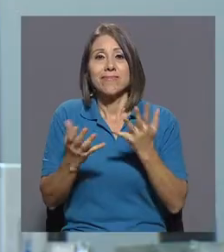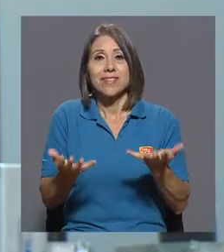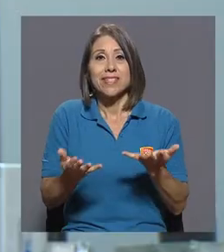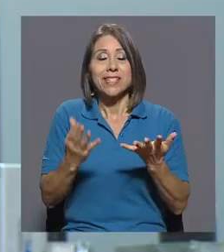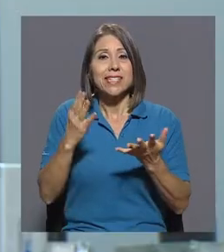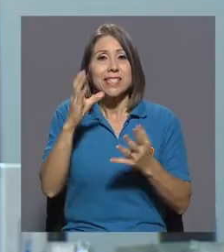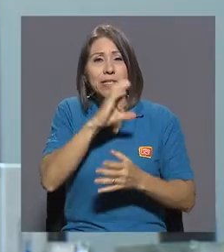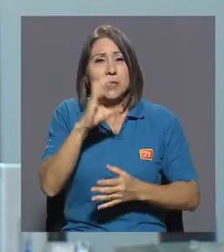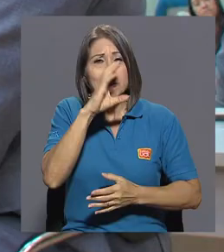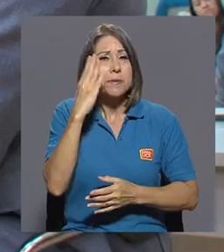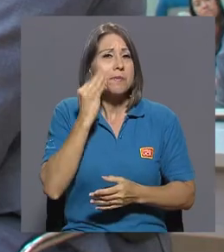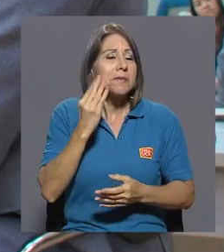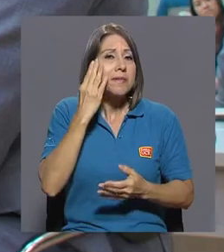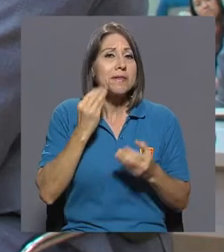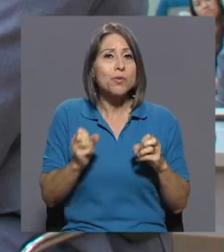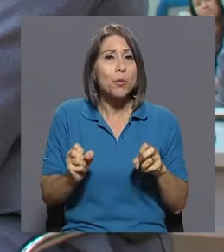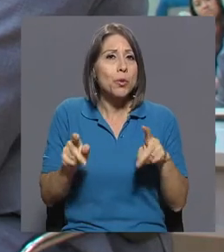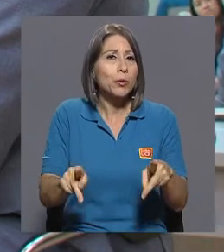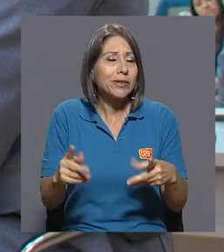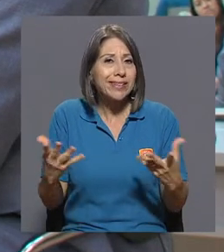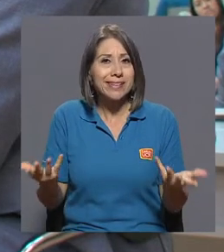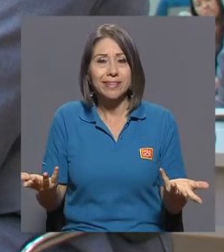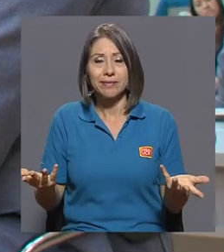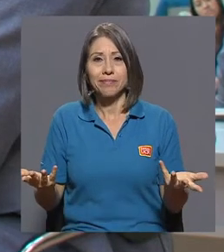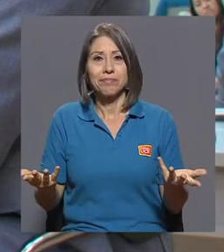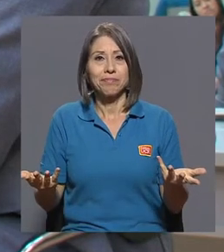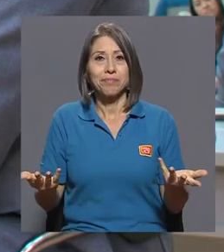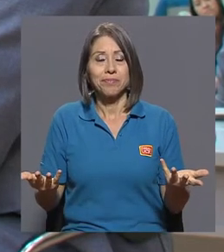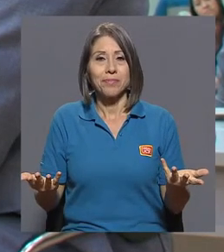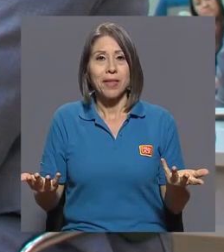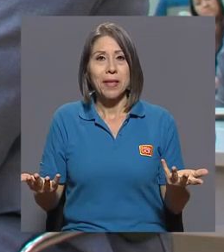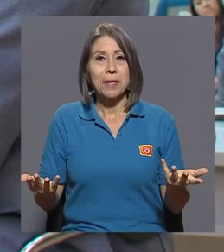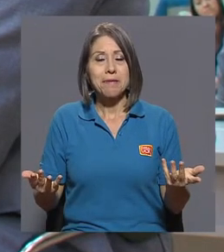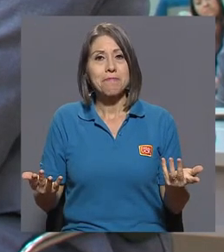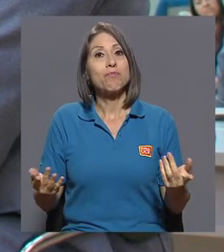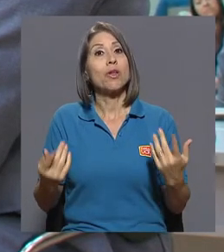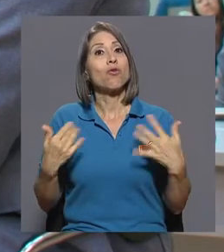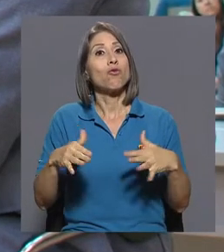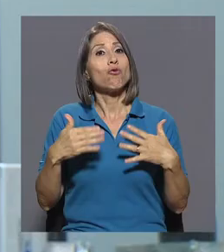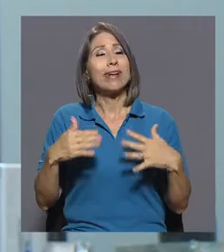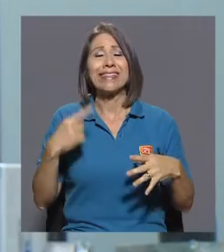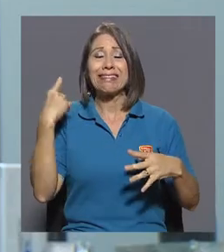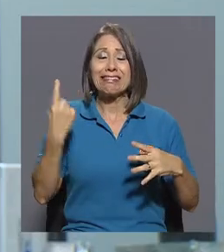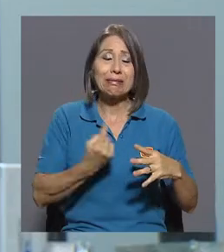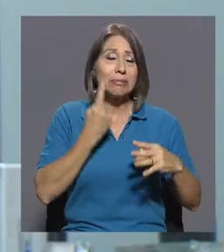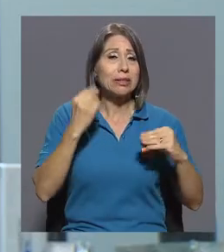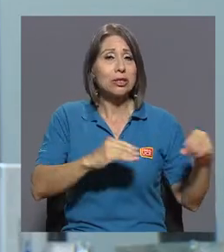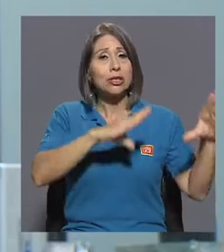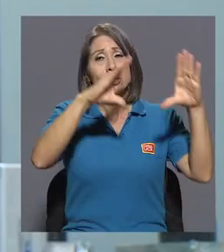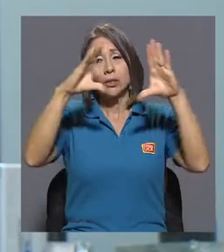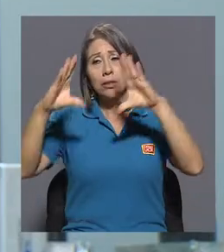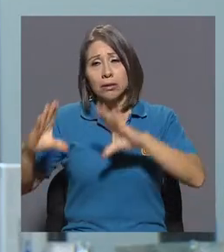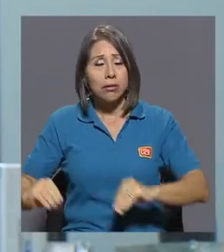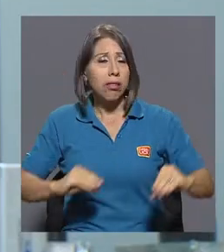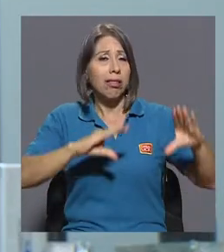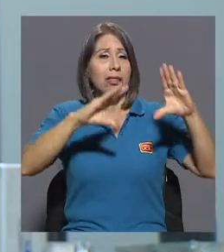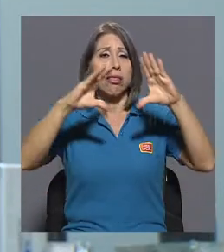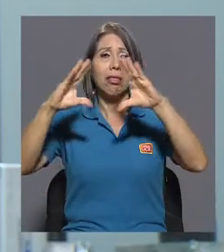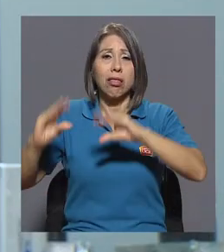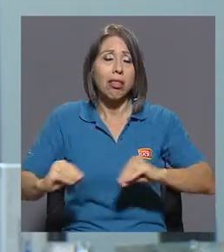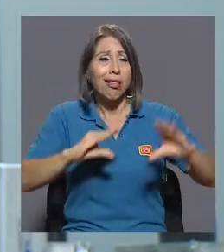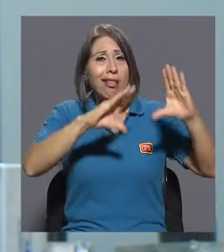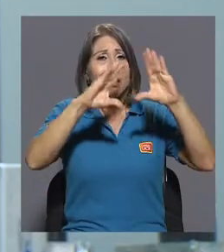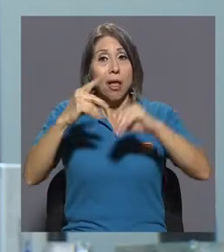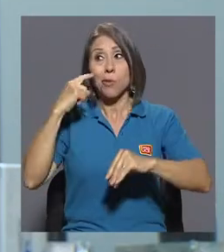Experiencias, oportunidades, pero fue día y noche porque venía de vivir muy bien, iba a